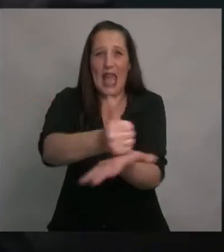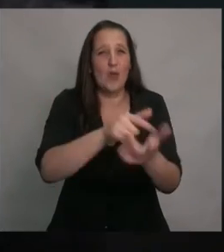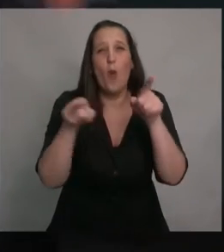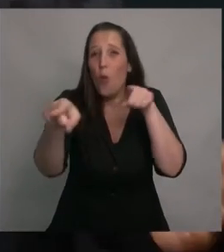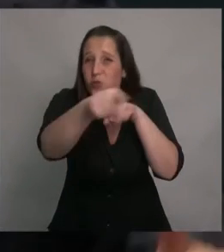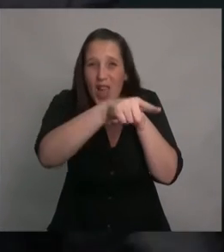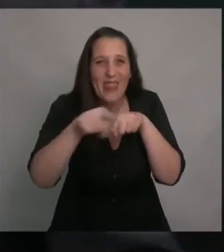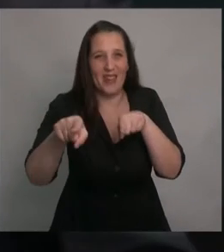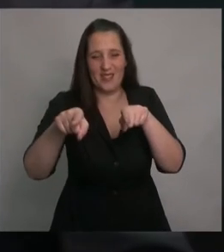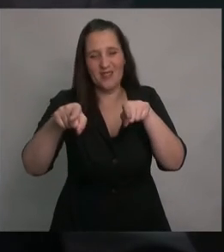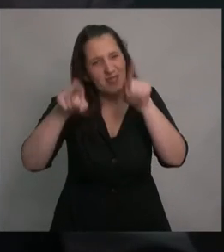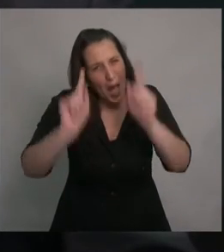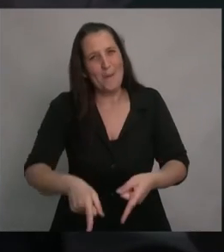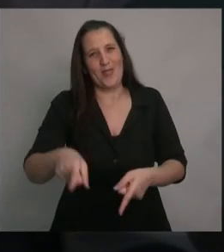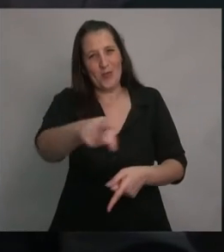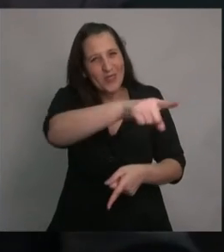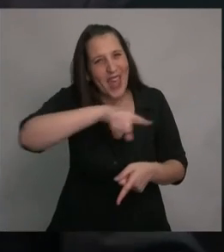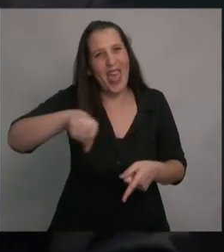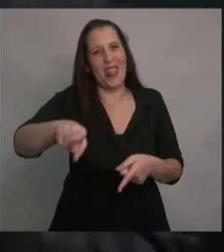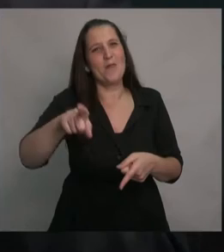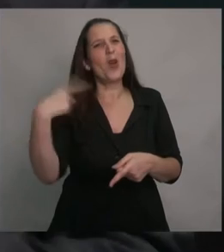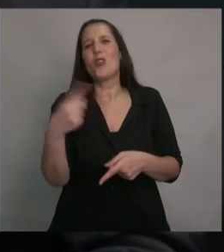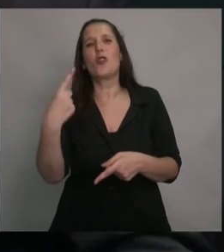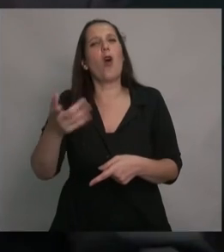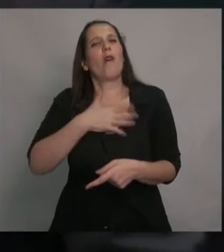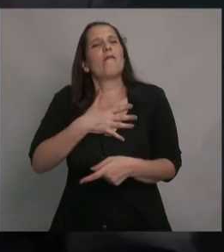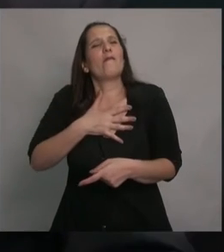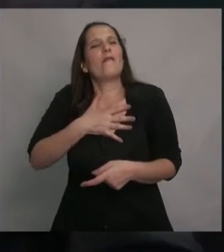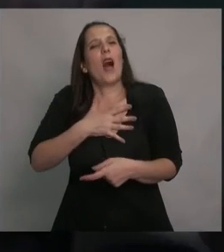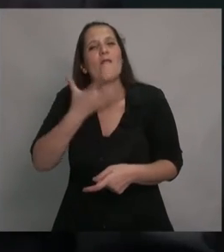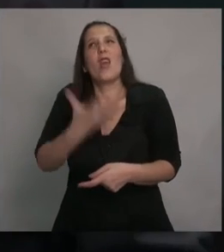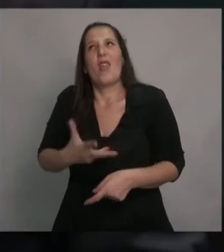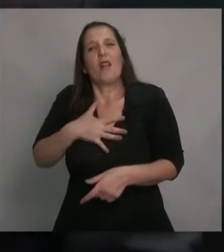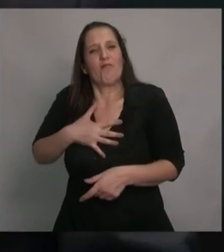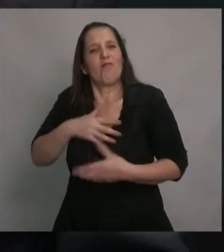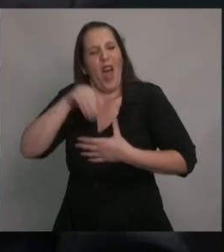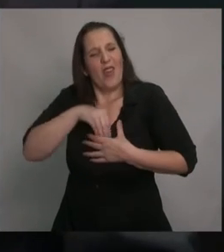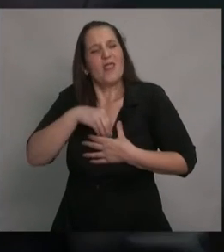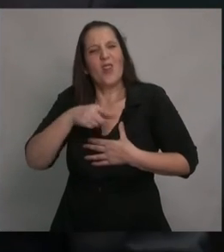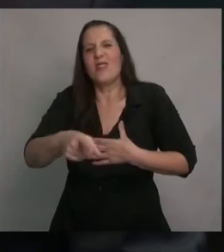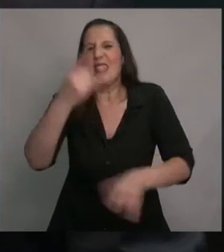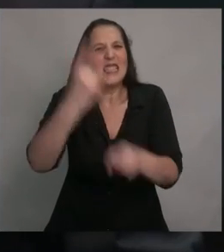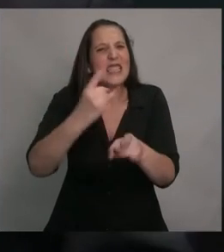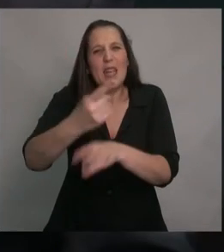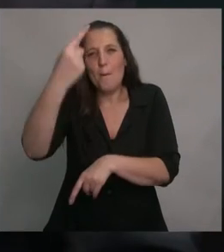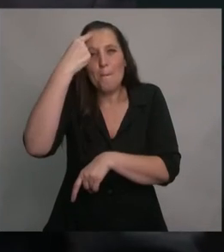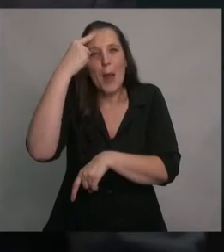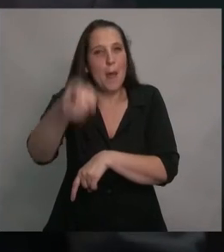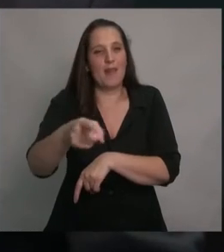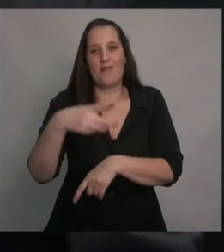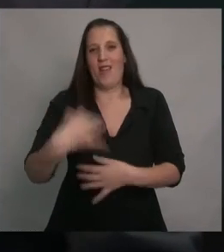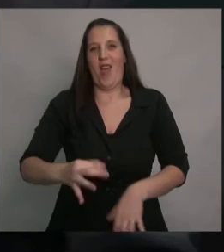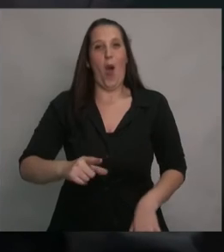y ustedes también, porque aquí todos somos fidelistas y sentimos el amor por Fidel, siempre, siempre sientan el mayor